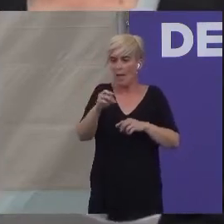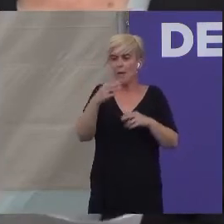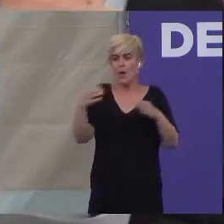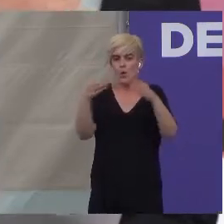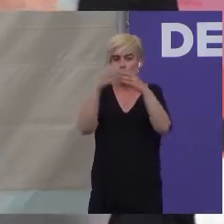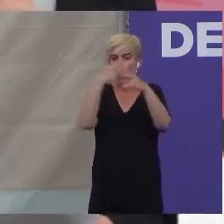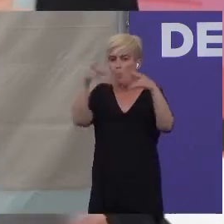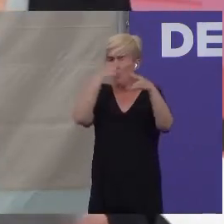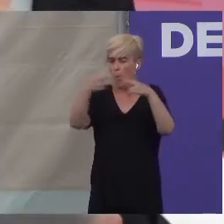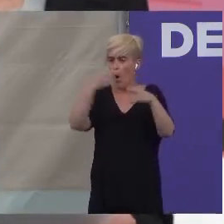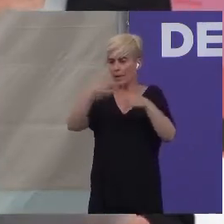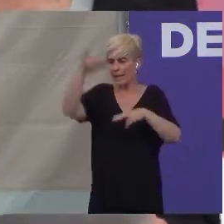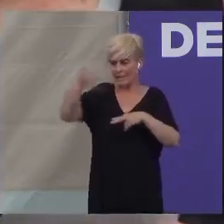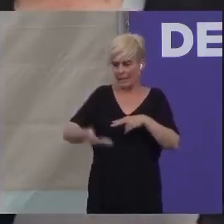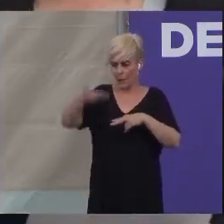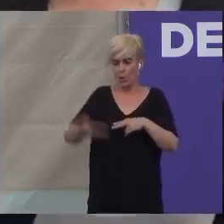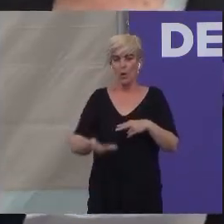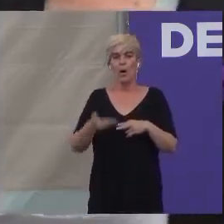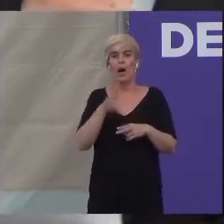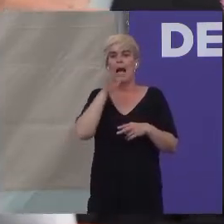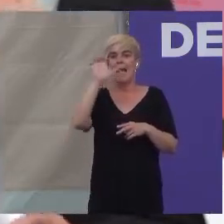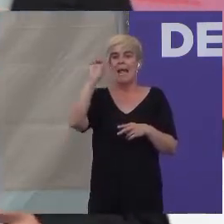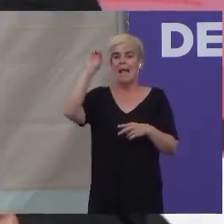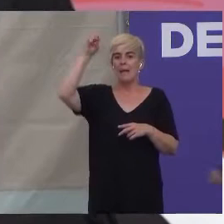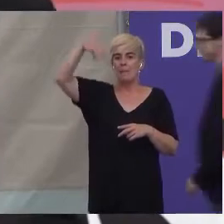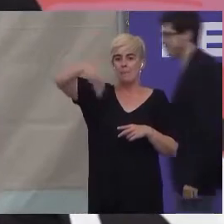que presentará el documento organizativo. Muchas gracias.